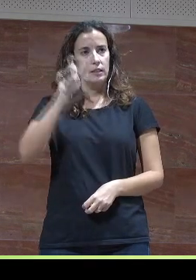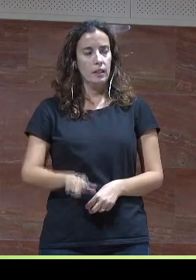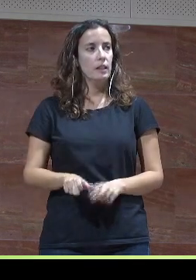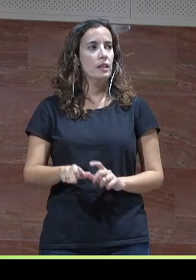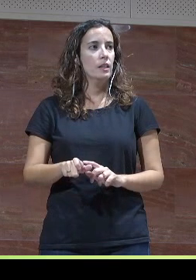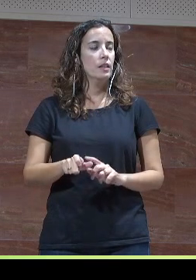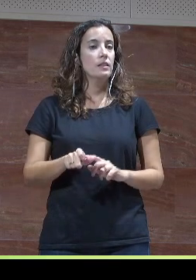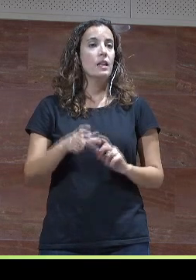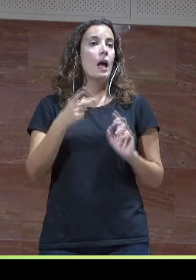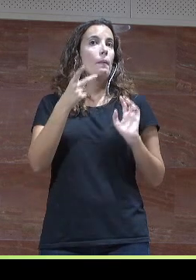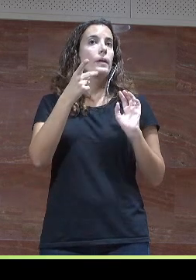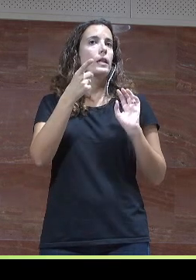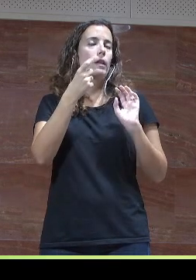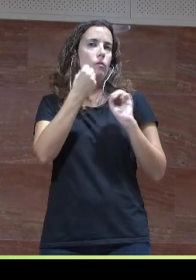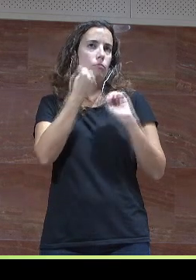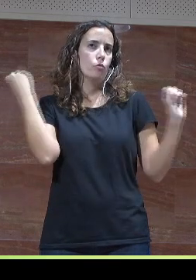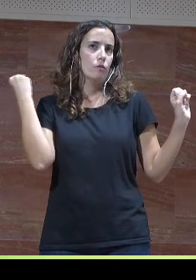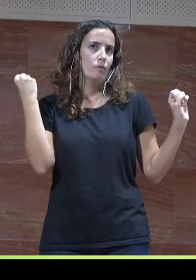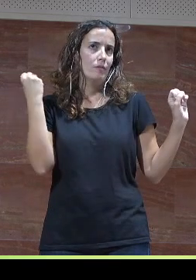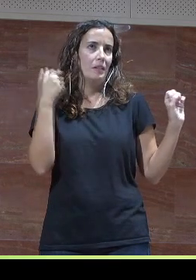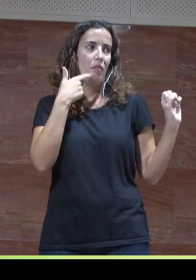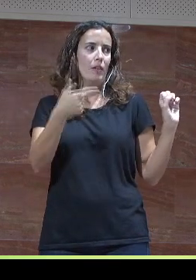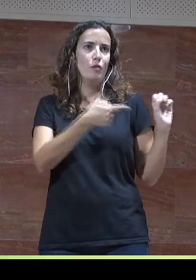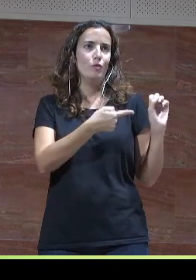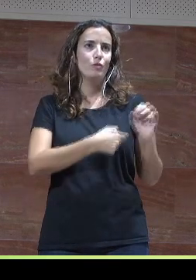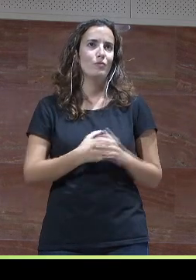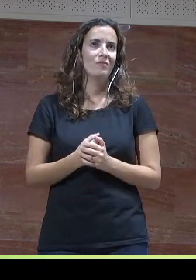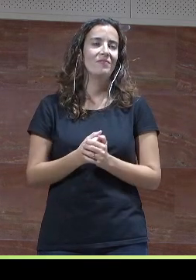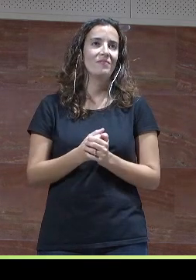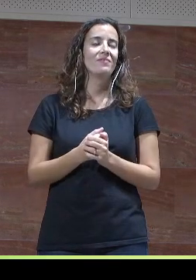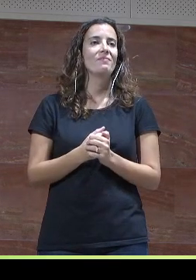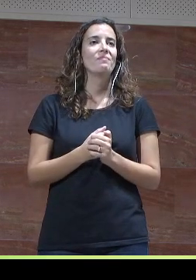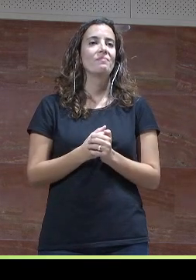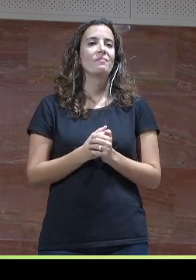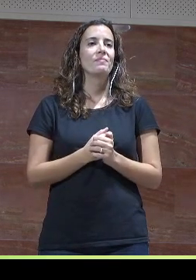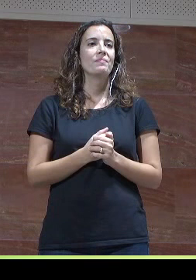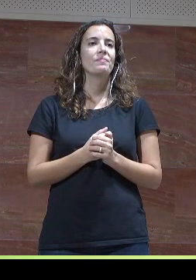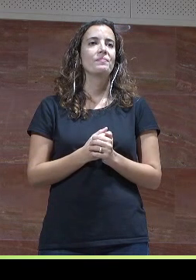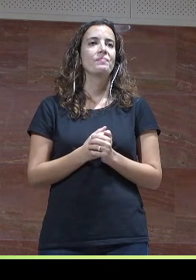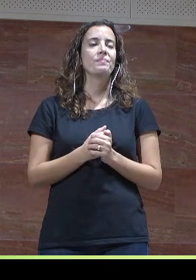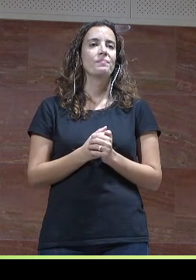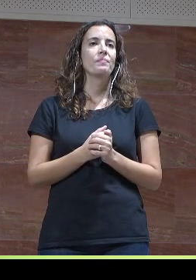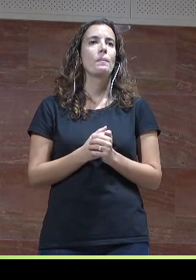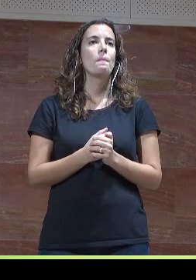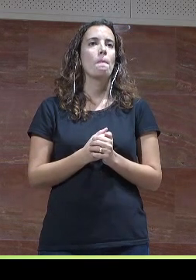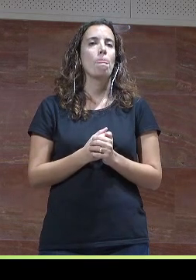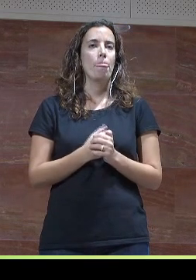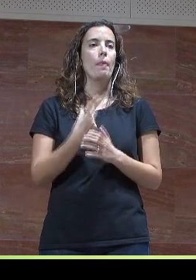a poder decir tus apellidos. Dilos tú. Es Brenner. El apellido es Brenner.